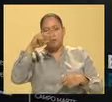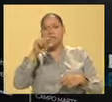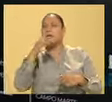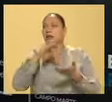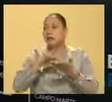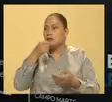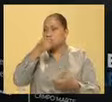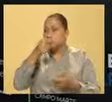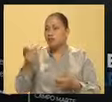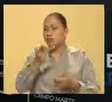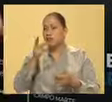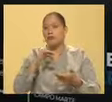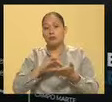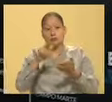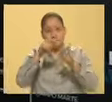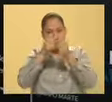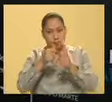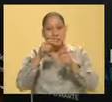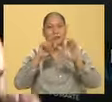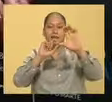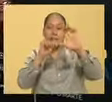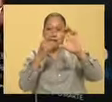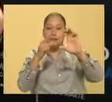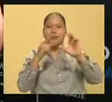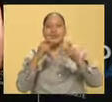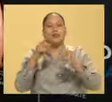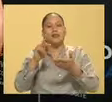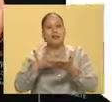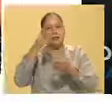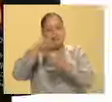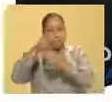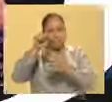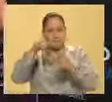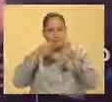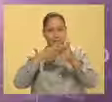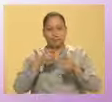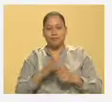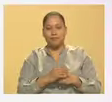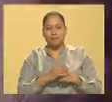maravillosa. Y quédense con nosotros, esto es Capital 21, regresamos al estudio.